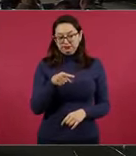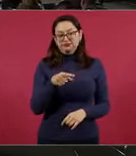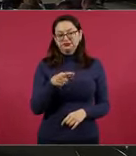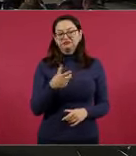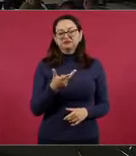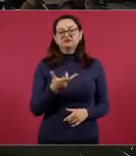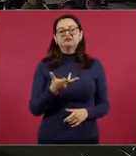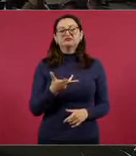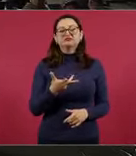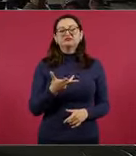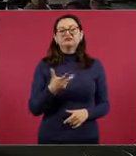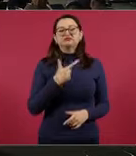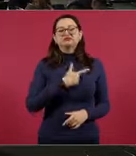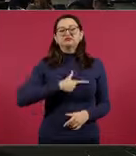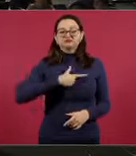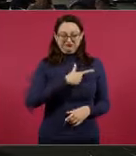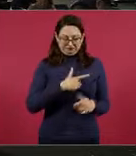cínico, él mismo